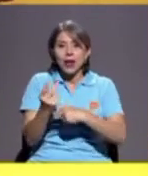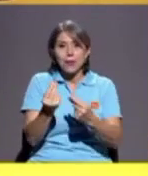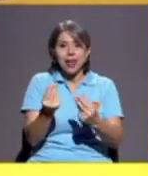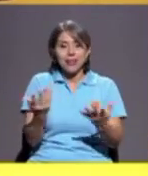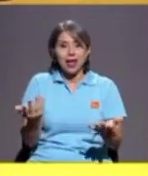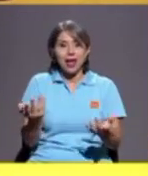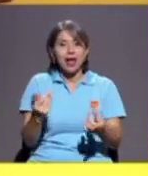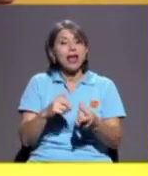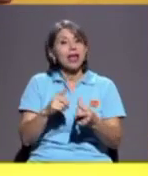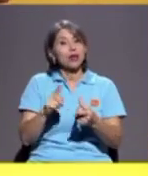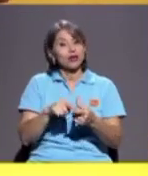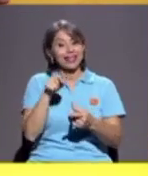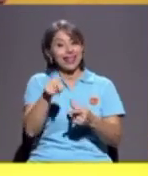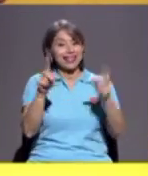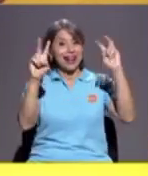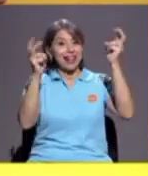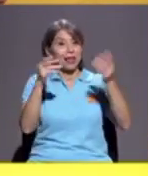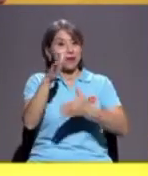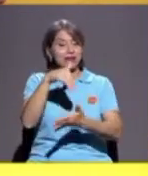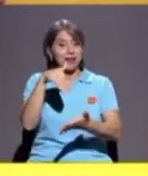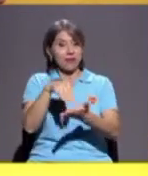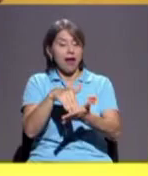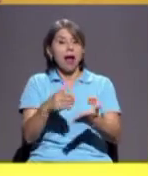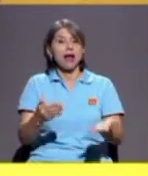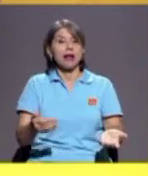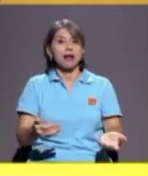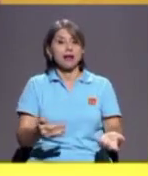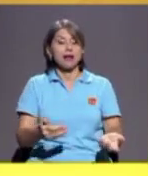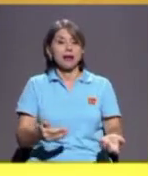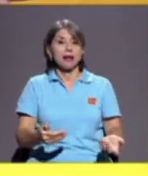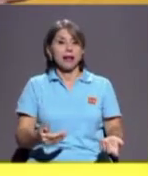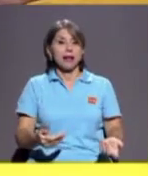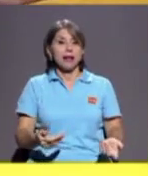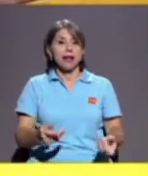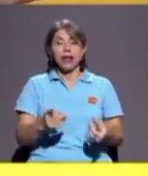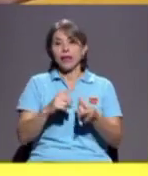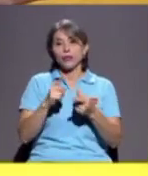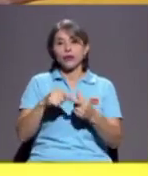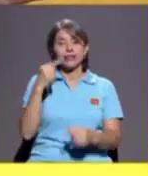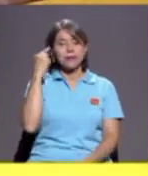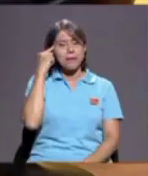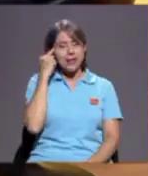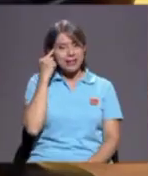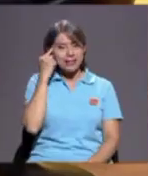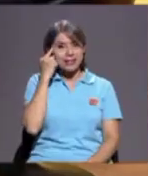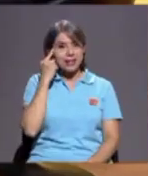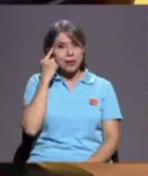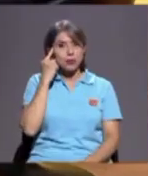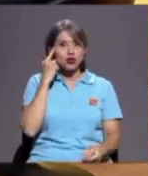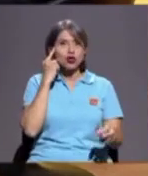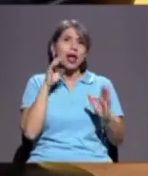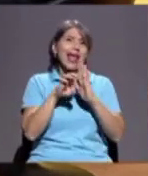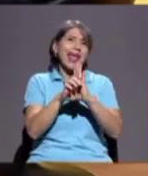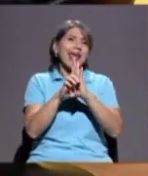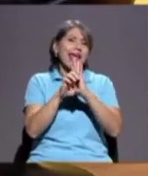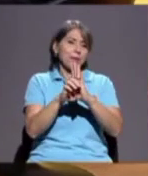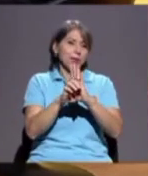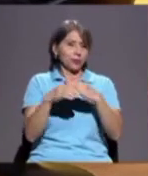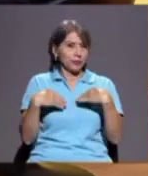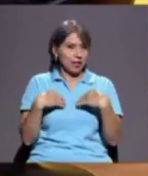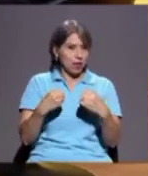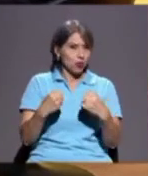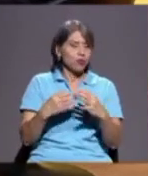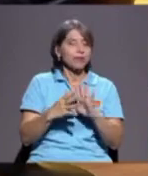como un tema central. Entonces, básicamente, pensemos en un tema de diabetes.